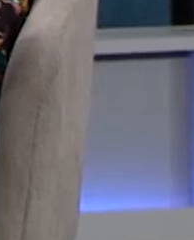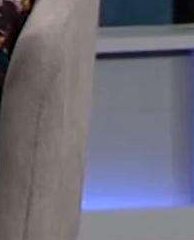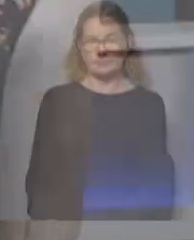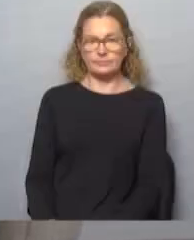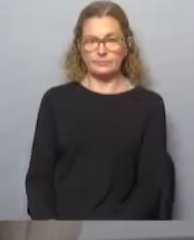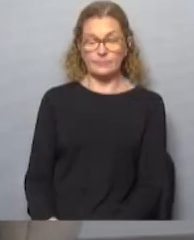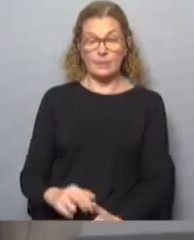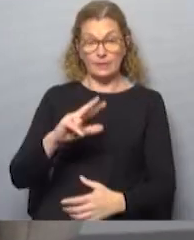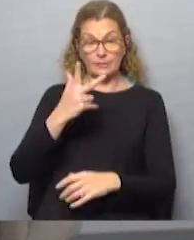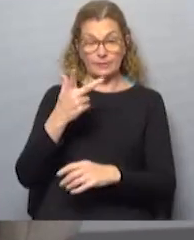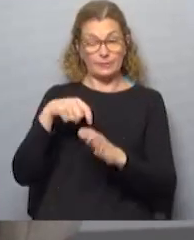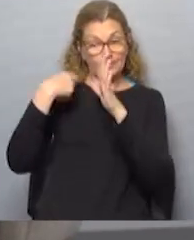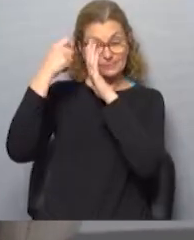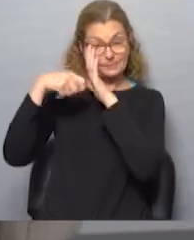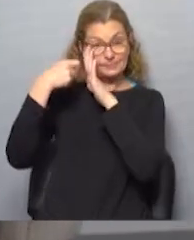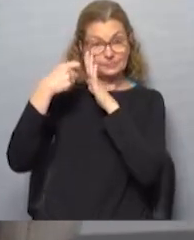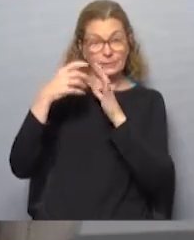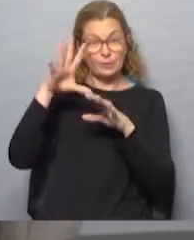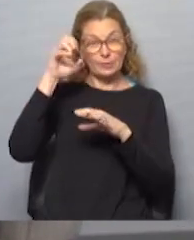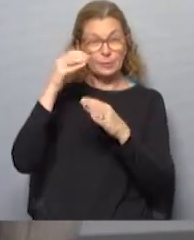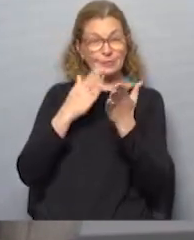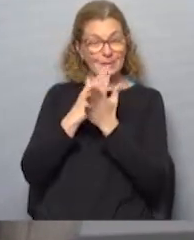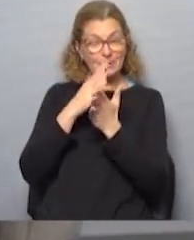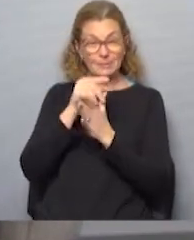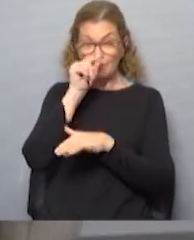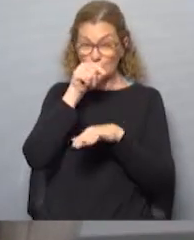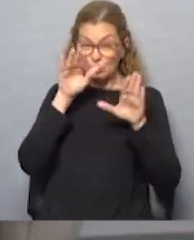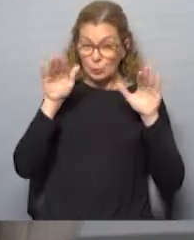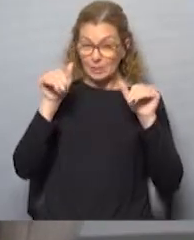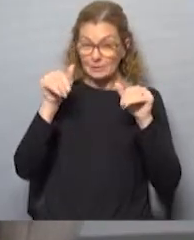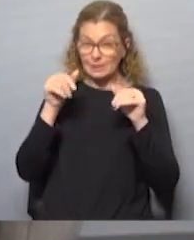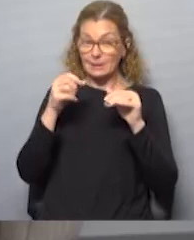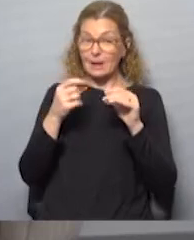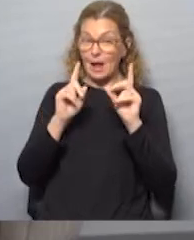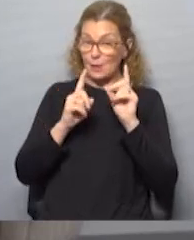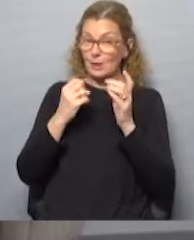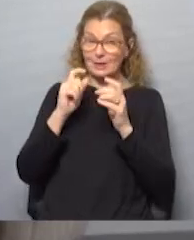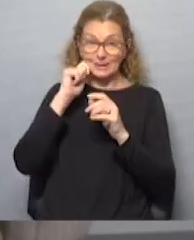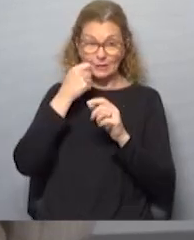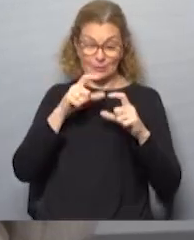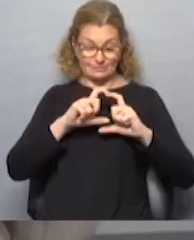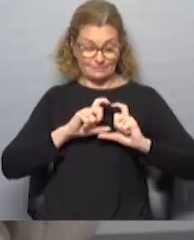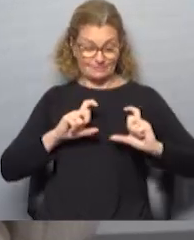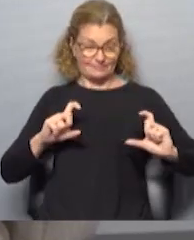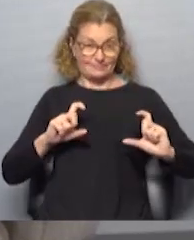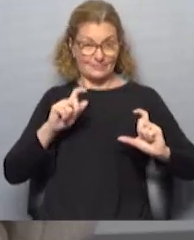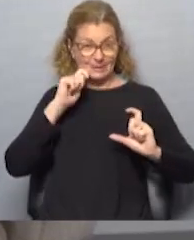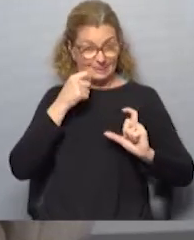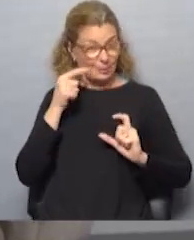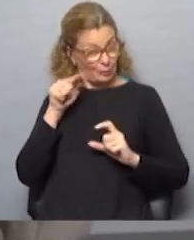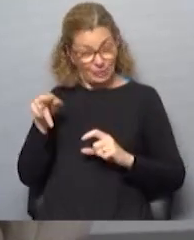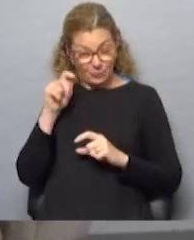tercer bloque la letra chica y le recordamos como siempre que estamos en twitter que una linda actividad digna para mí por lo menos